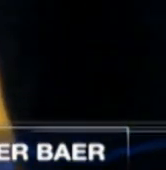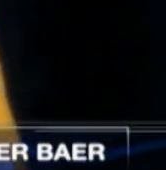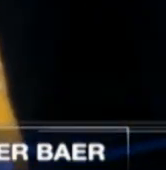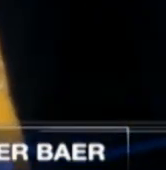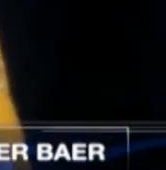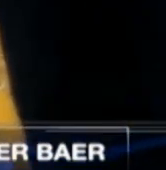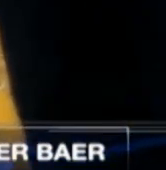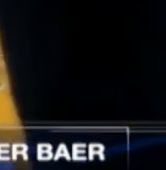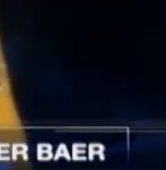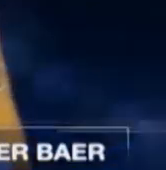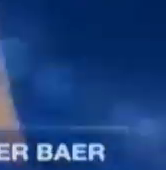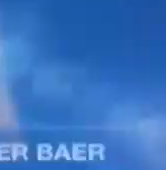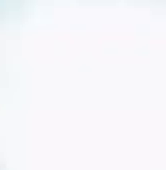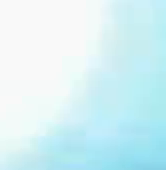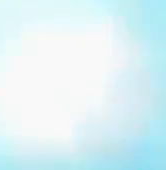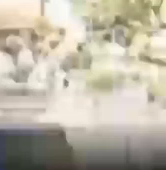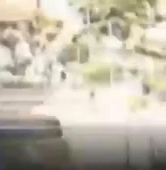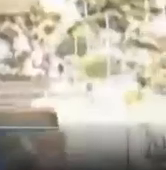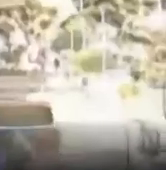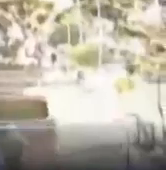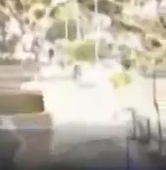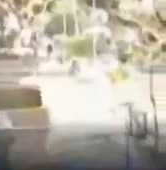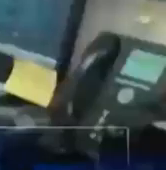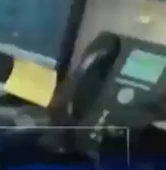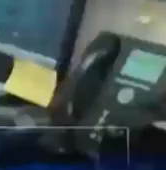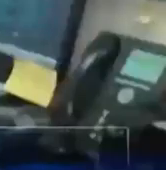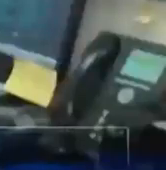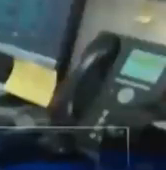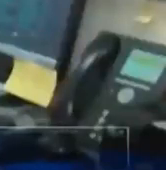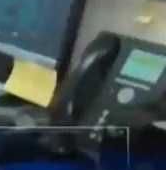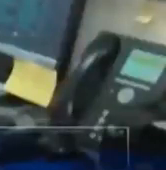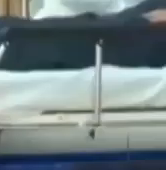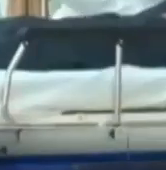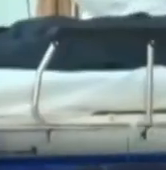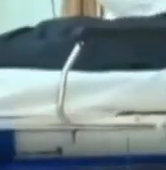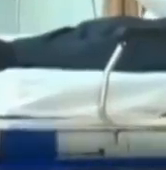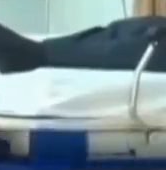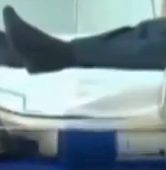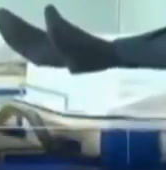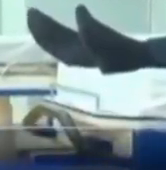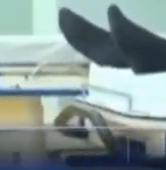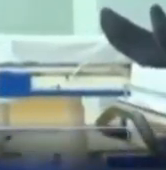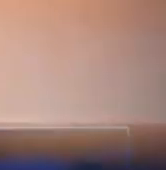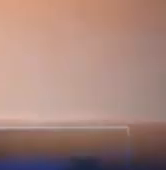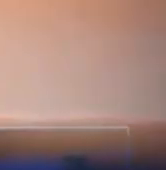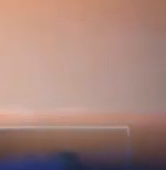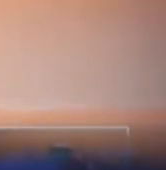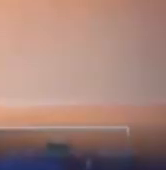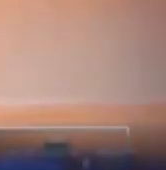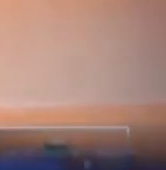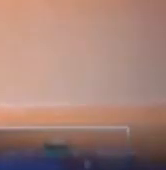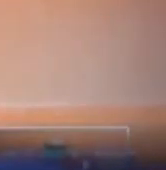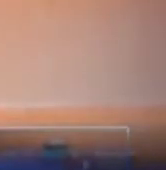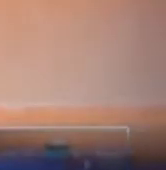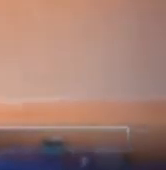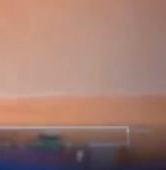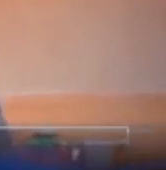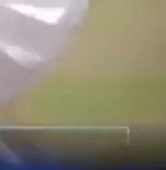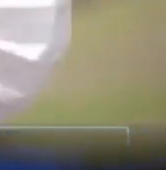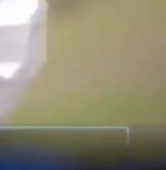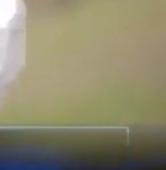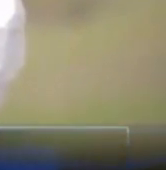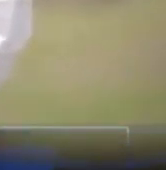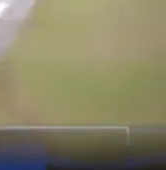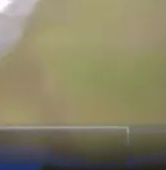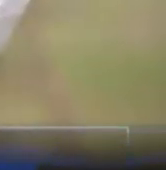internacional en honor a Werner Baer. El Instituto Ecuatoriano de Seguridad Social fortalece su gestión y mantiene el